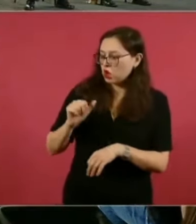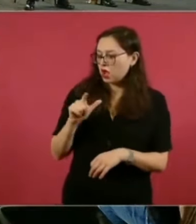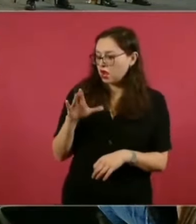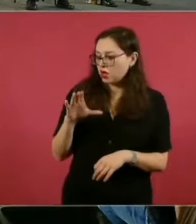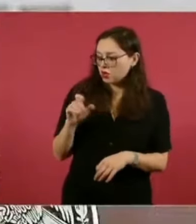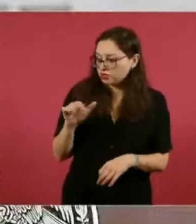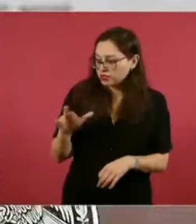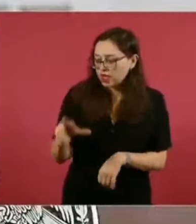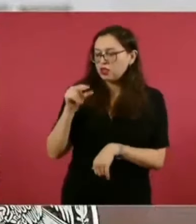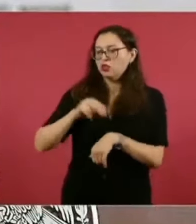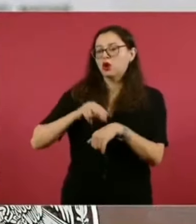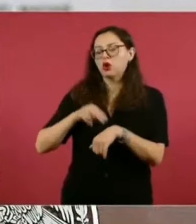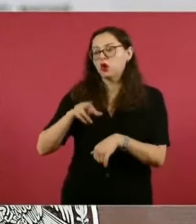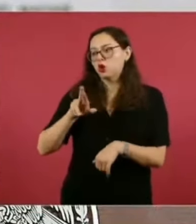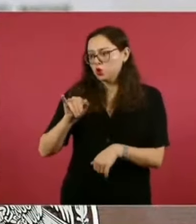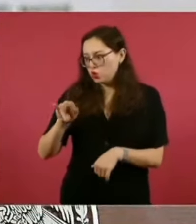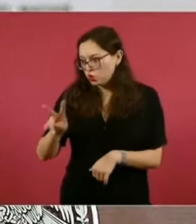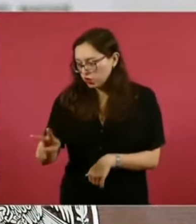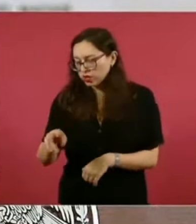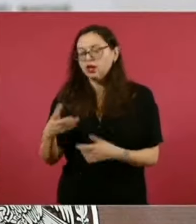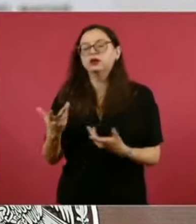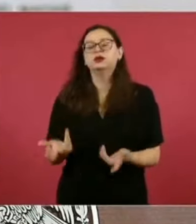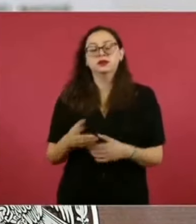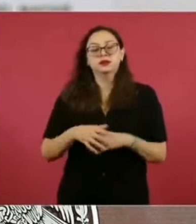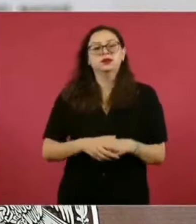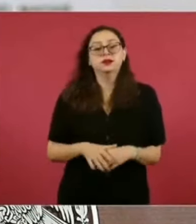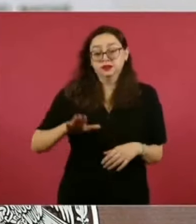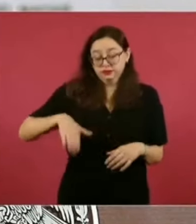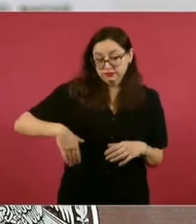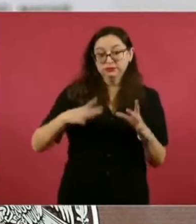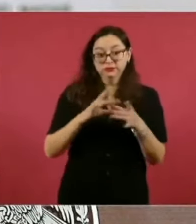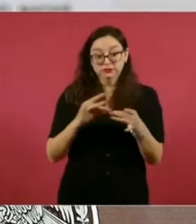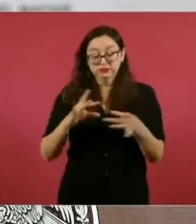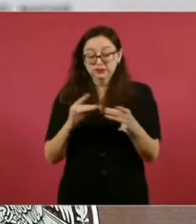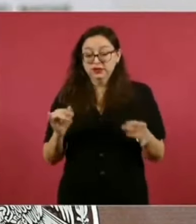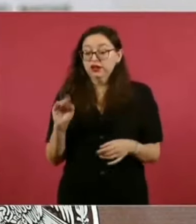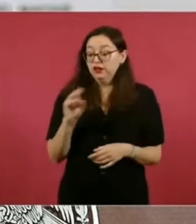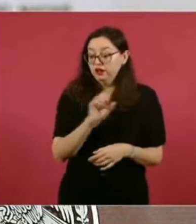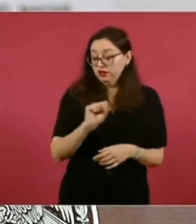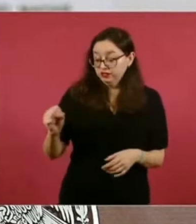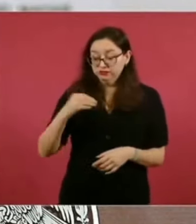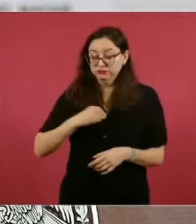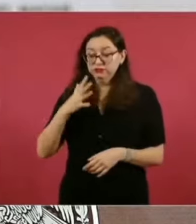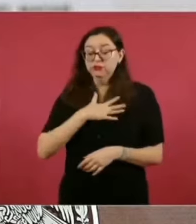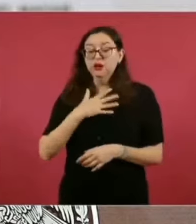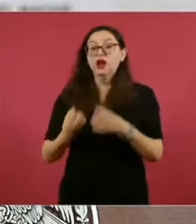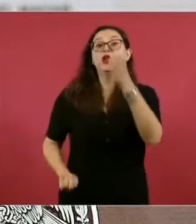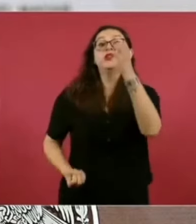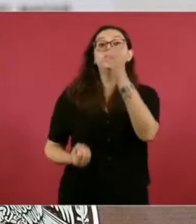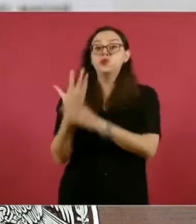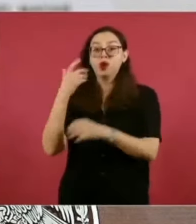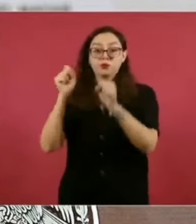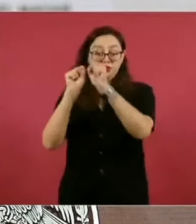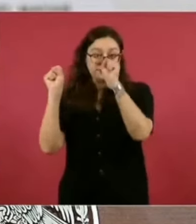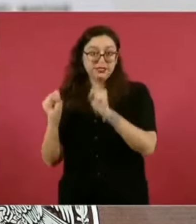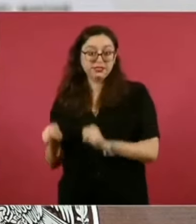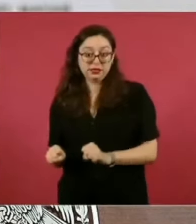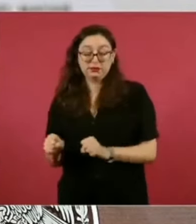comentado, el IMSS Bienestar es una nueva institución de atención médica para las personas